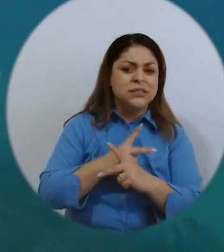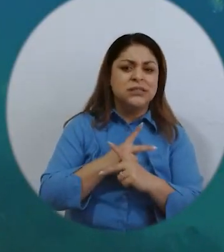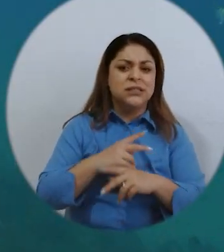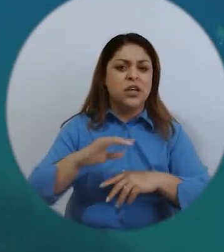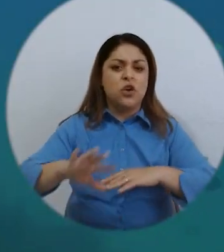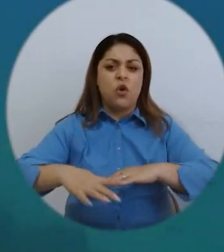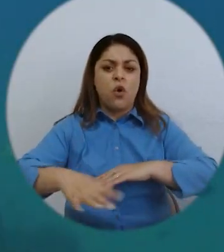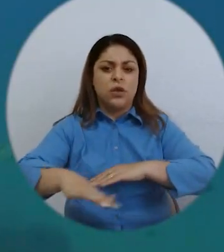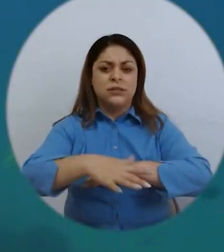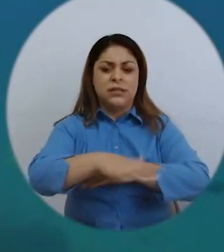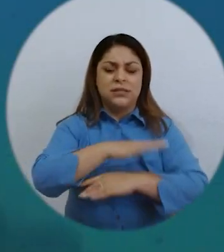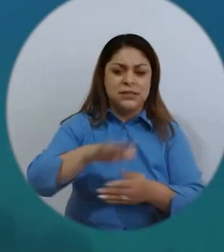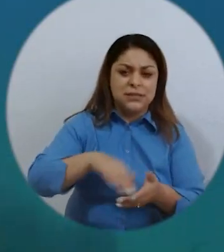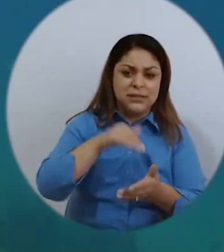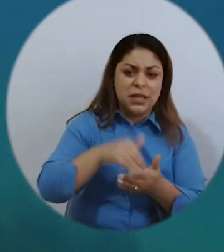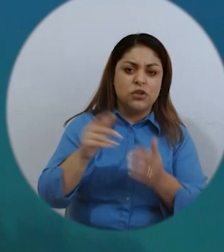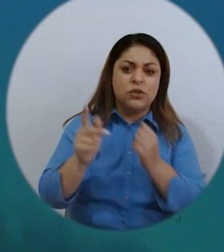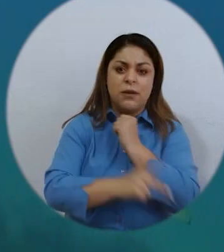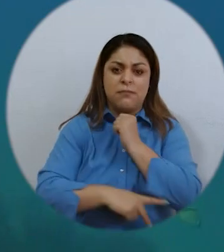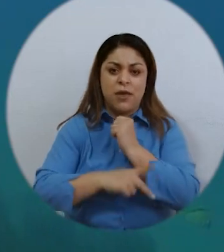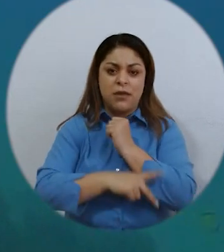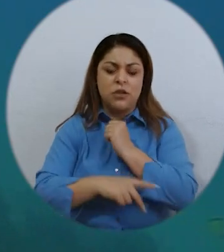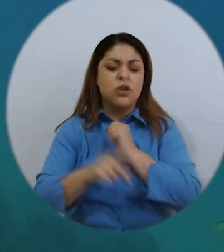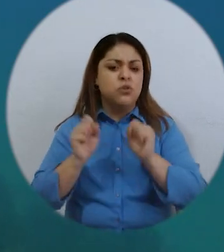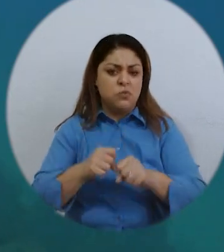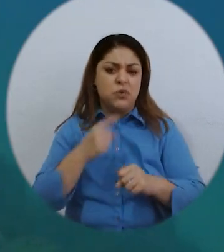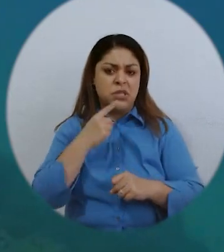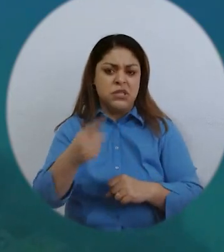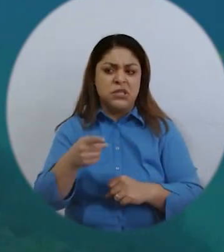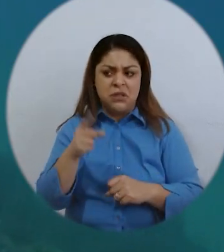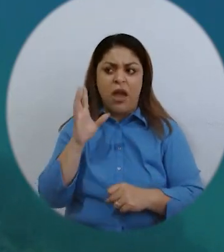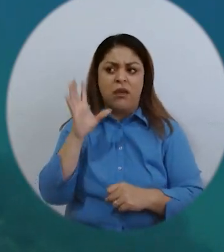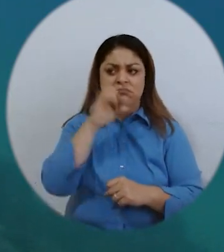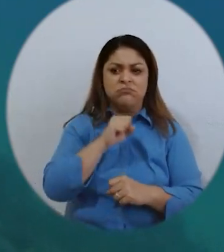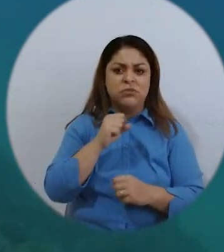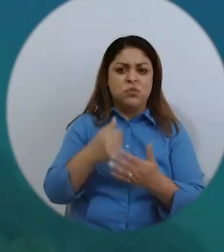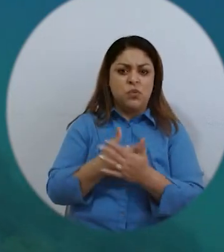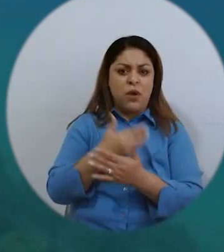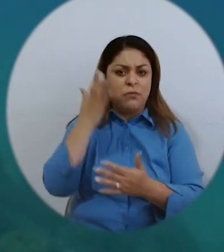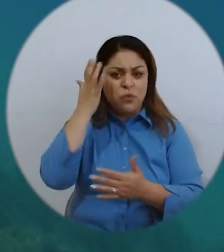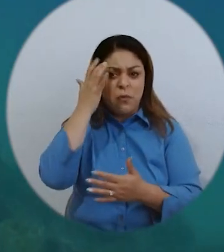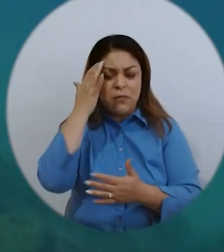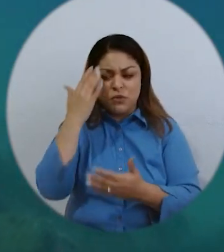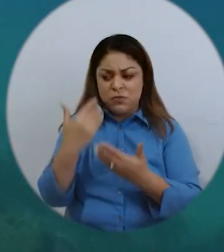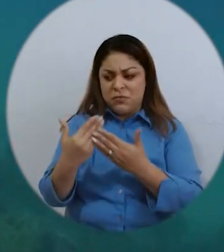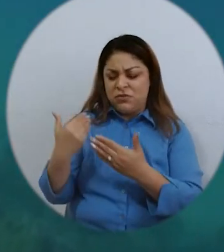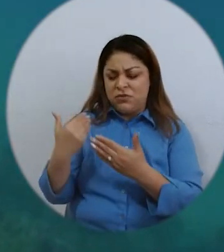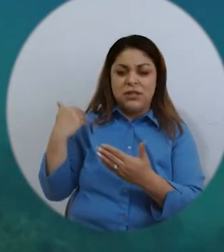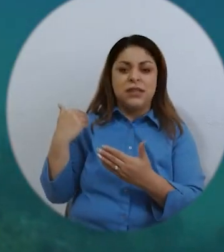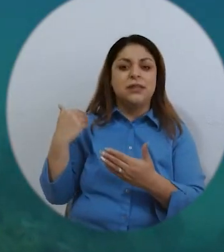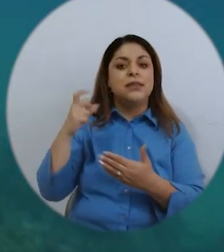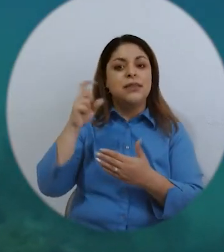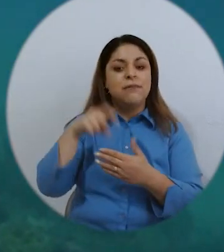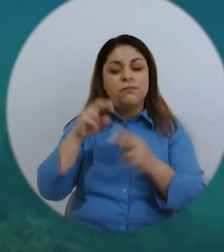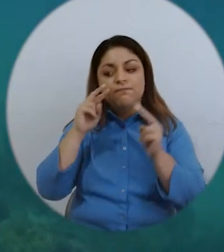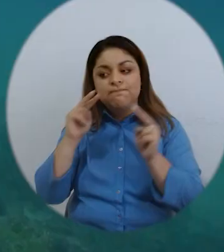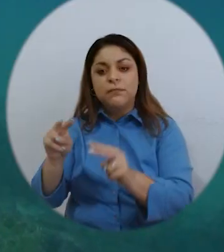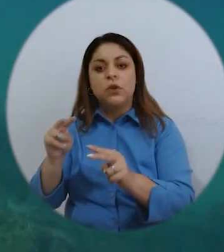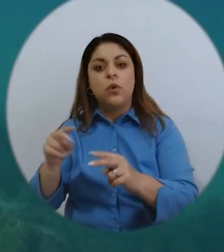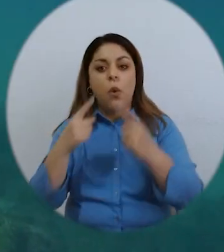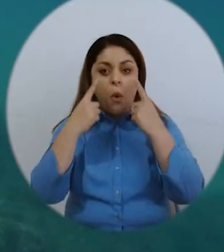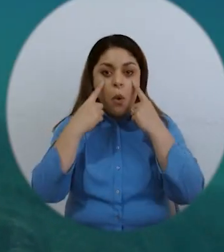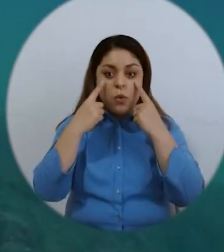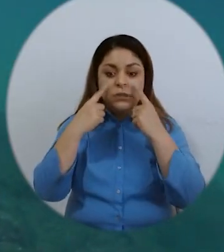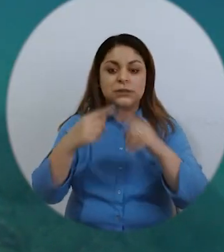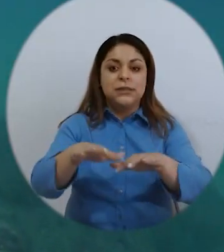las costas, es decir, del centro del país. Puedo decir que se nota una nueva preocupación más reciente de volver los ojos hacia el